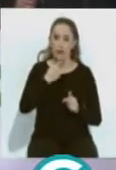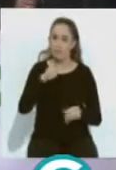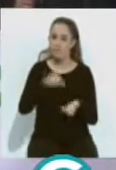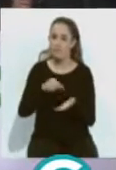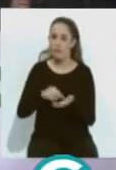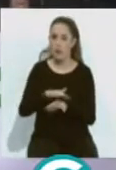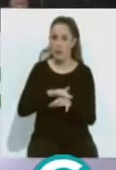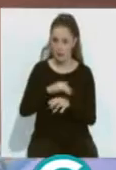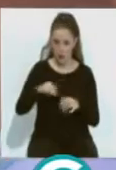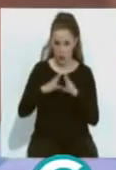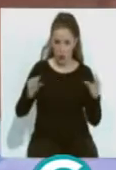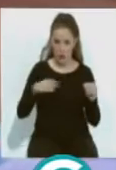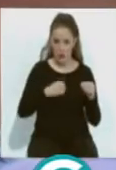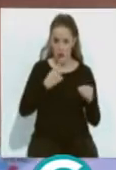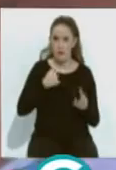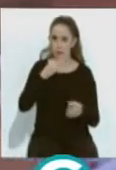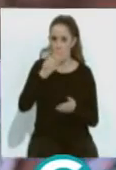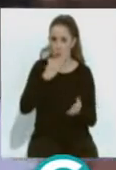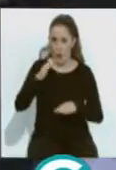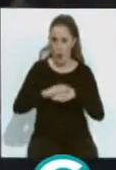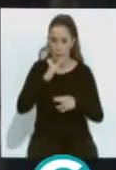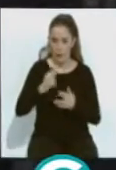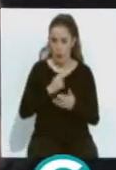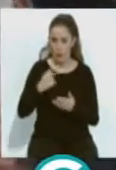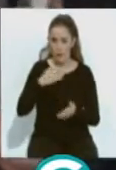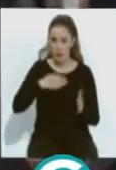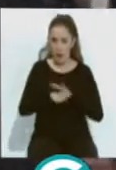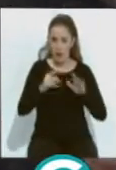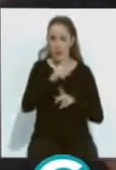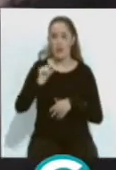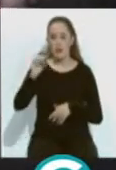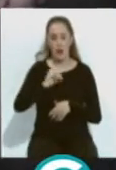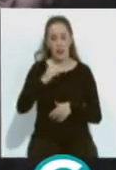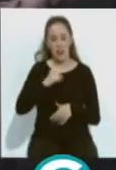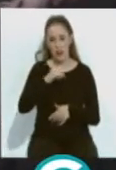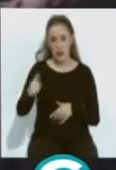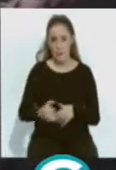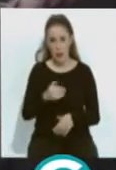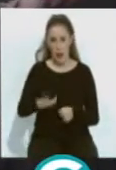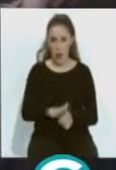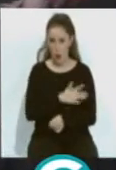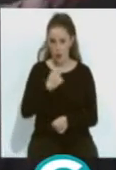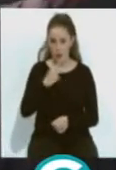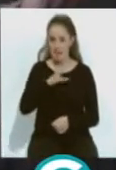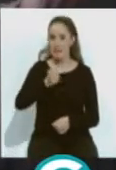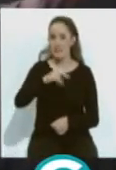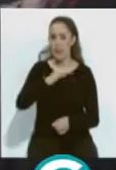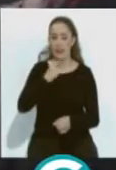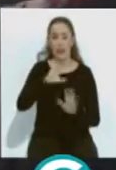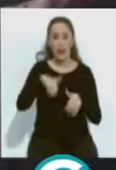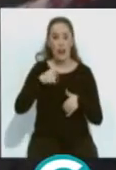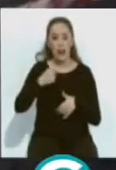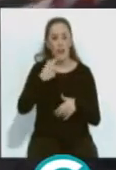Administración Autonómica que cumpla sus promesas de cobertura del 100% en las bajas del SAS. En Cádiz, los